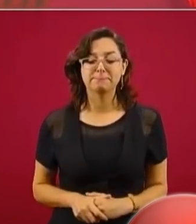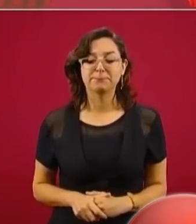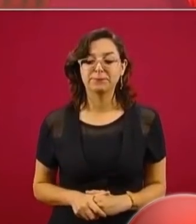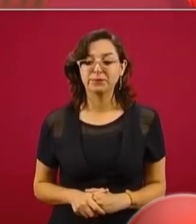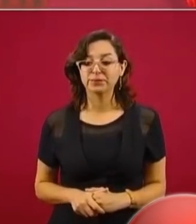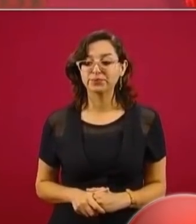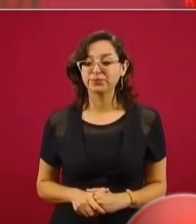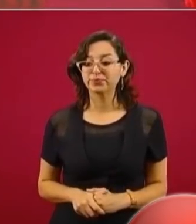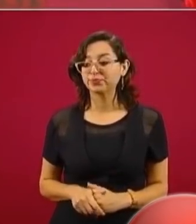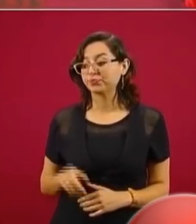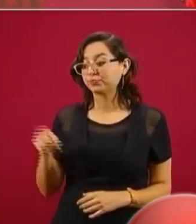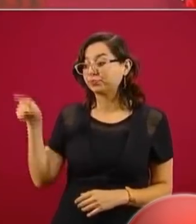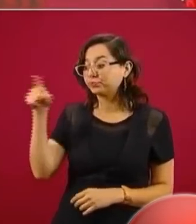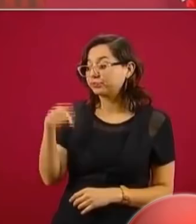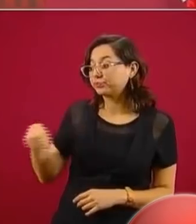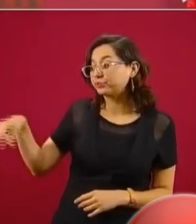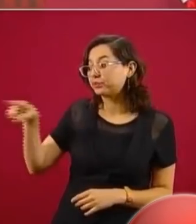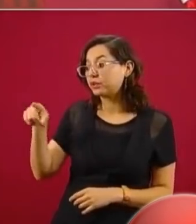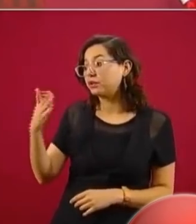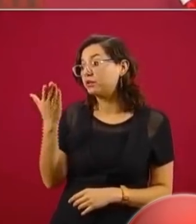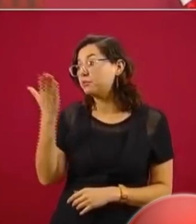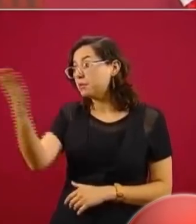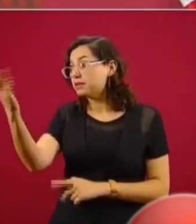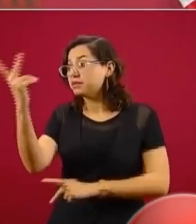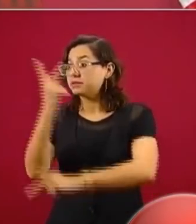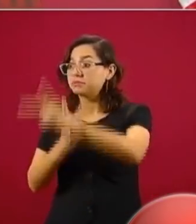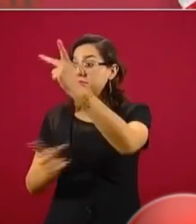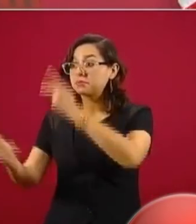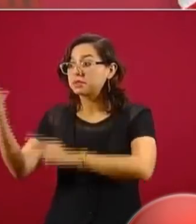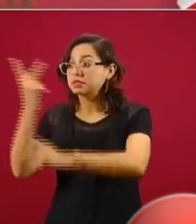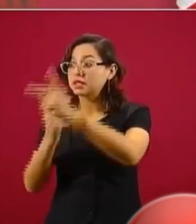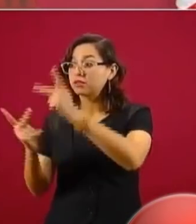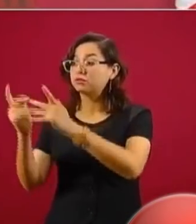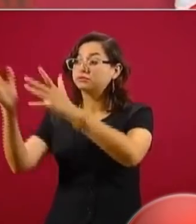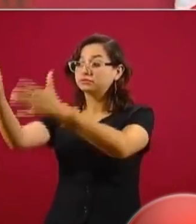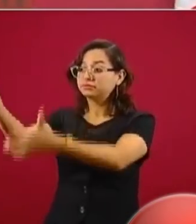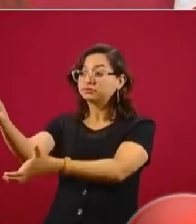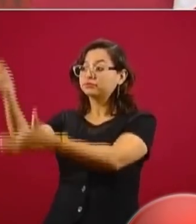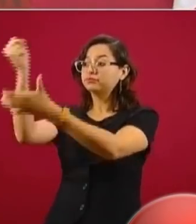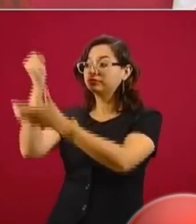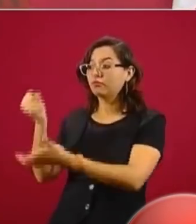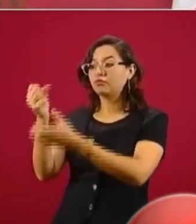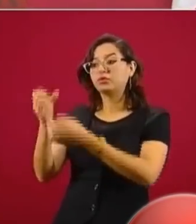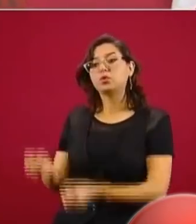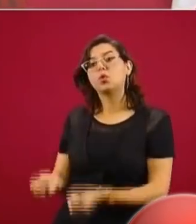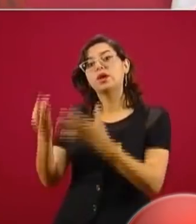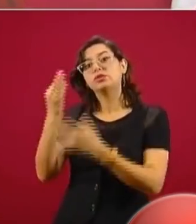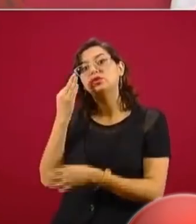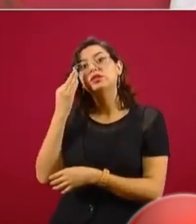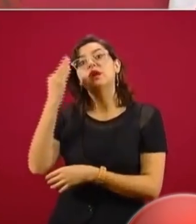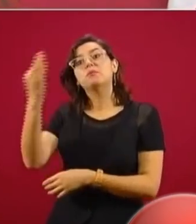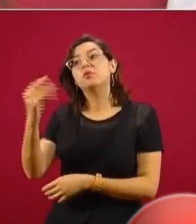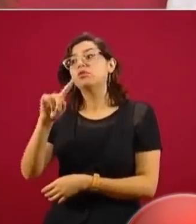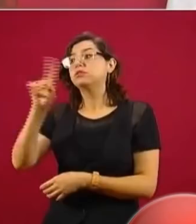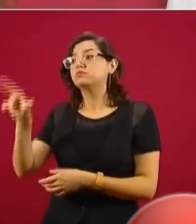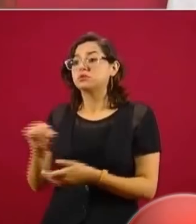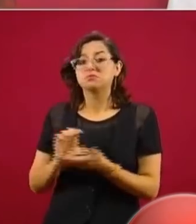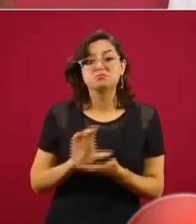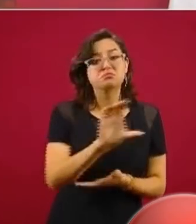para que les llegue el apoyo con el sistema neoliberal?